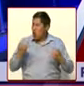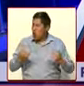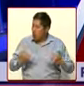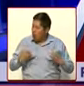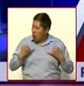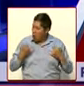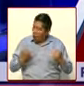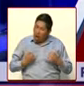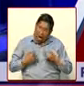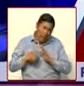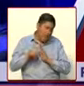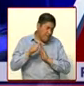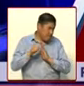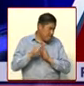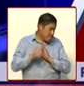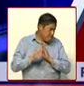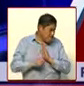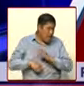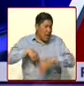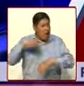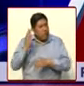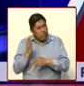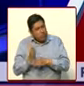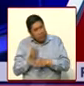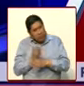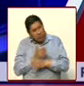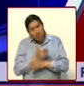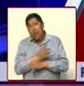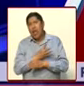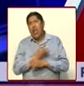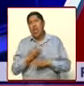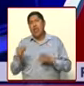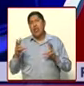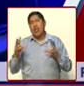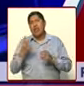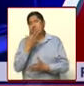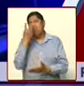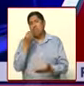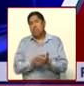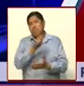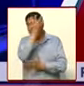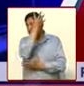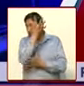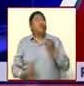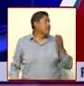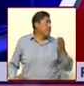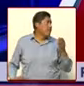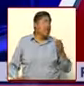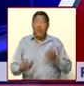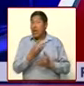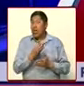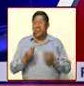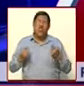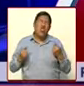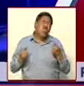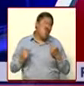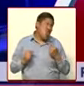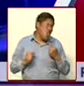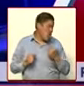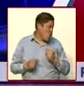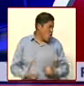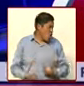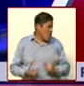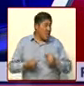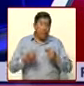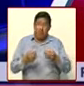estas cirugías, con el tiempo de recuperación. Se ha quedado prácticamente sin el dinero y se necesita esos recursos. Y es tremendo dolor, porque evidentemente